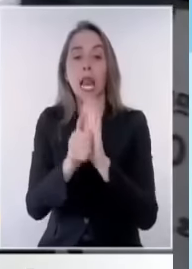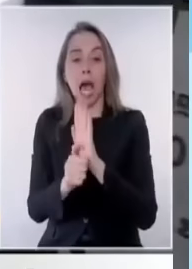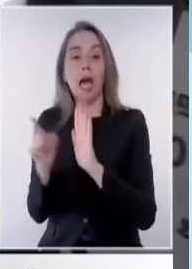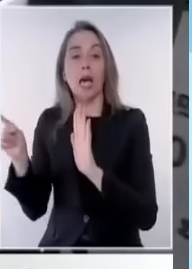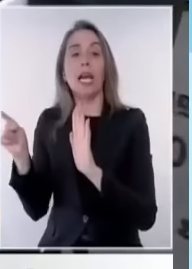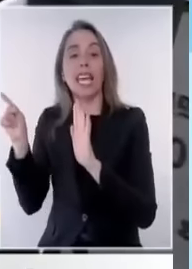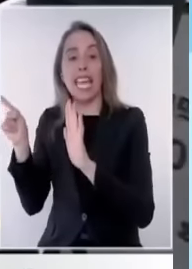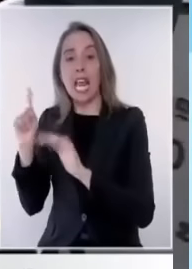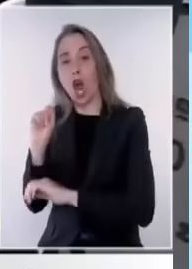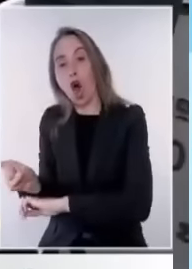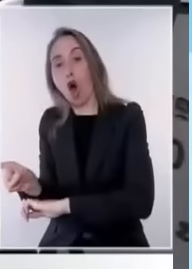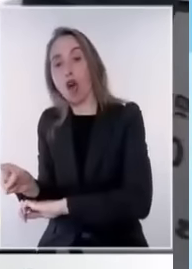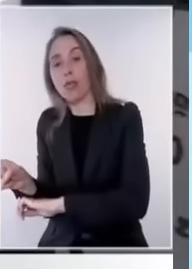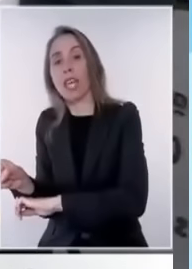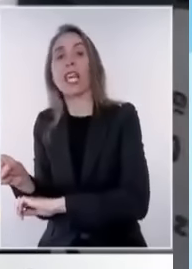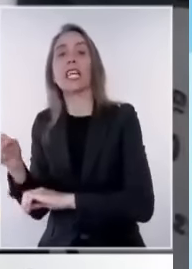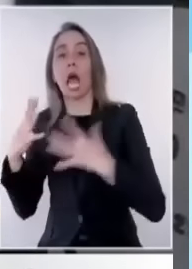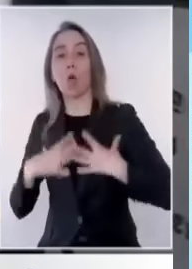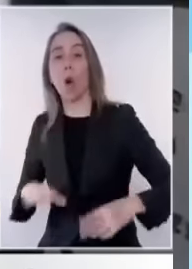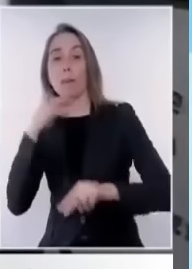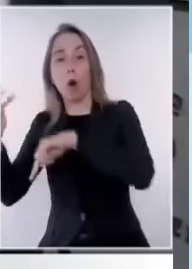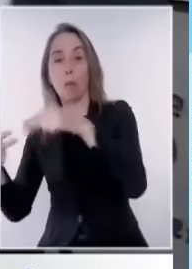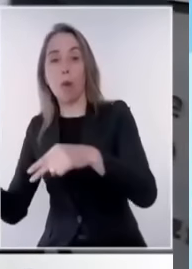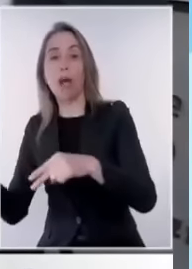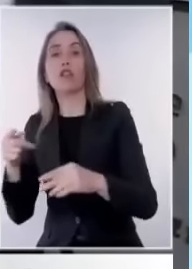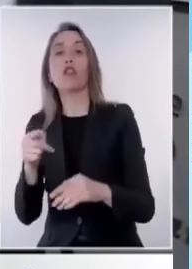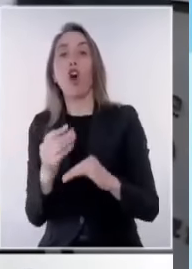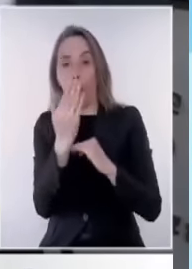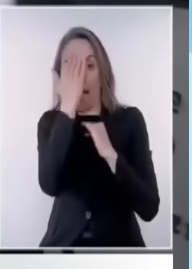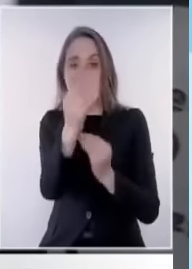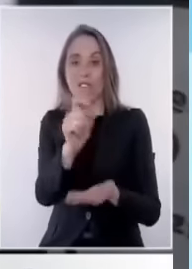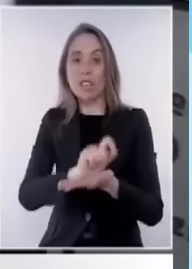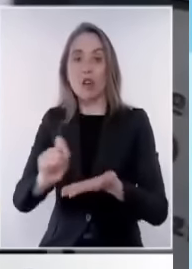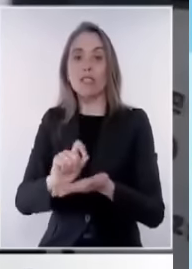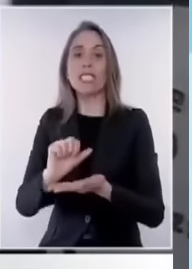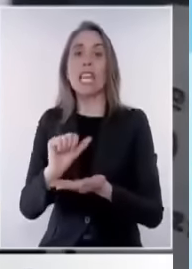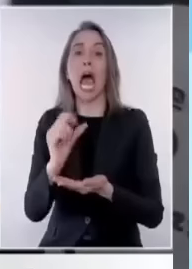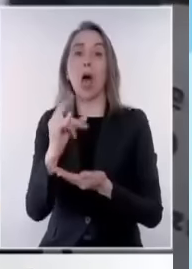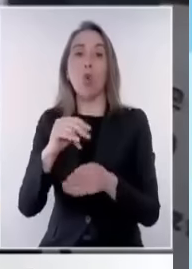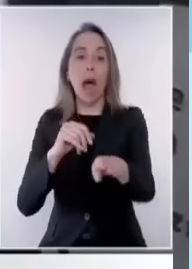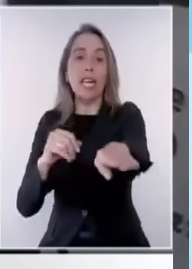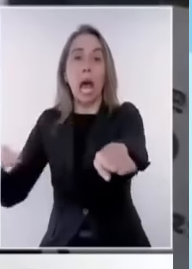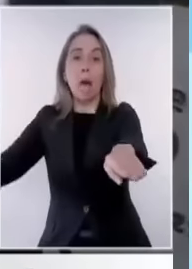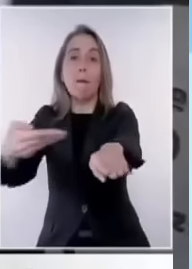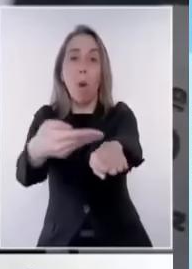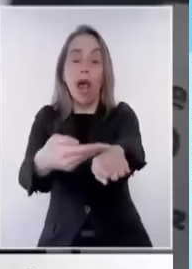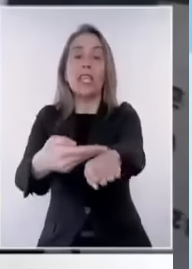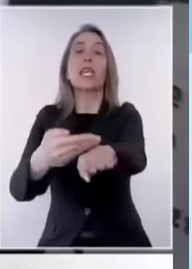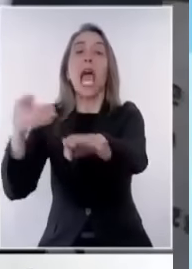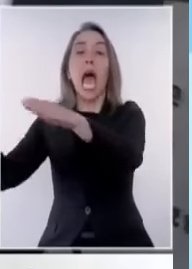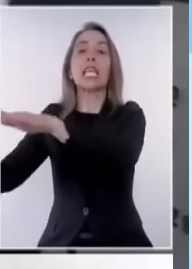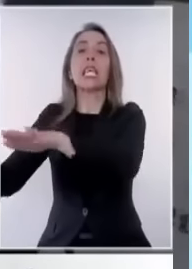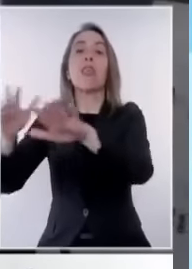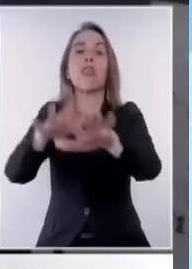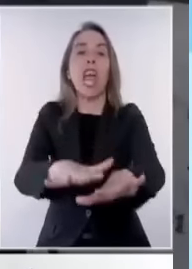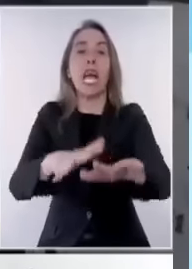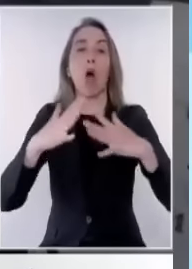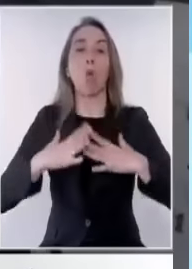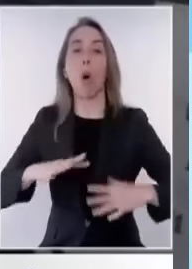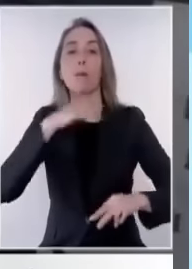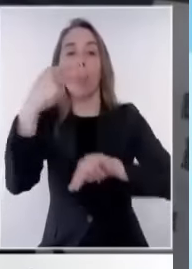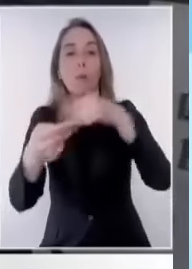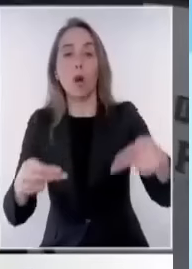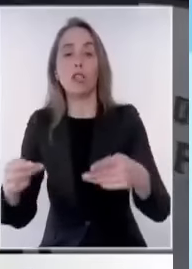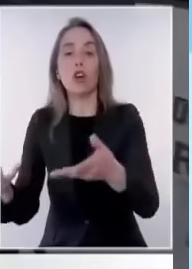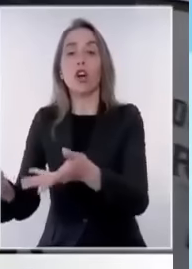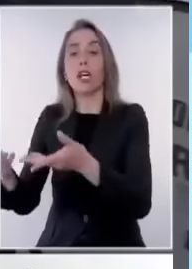él manda a dejar al muelle de Iquique frente a la aduana y ahí quedan los cuerpos. Claro, y lo recoge el cónsul de España. La verdad es que se los entregan